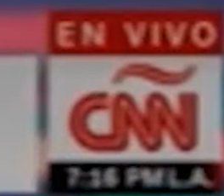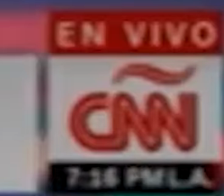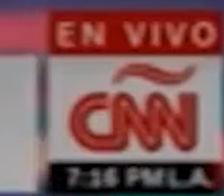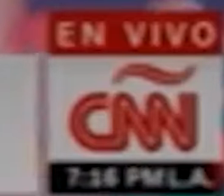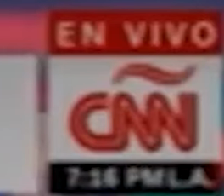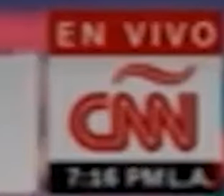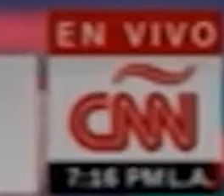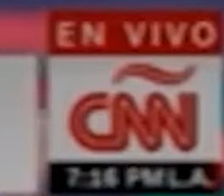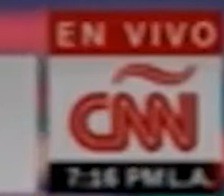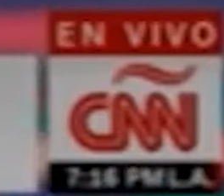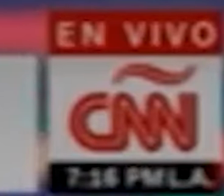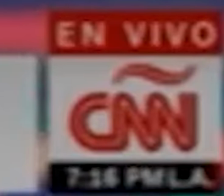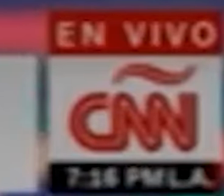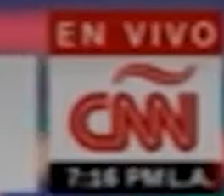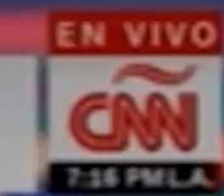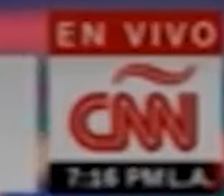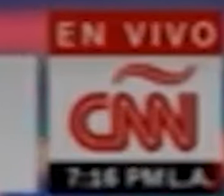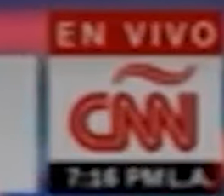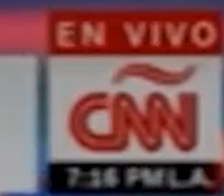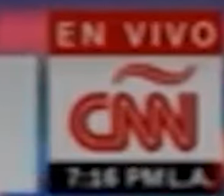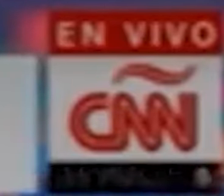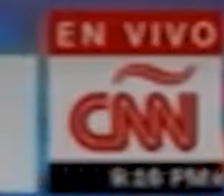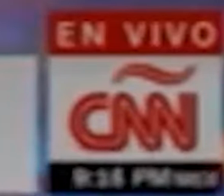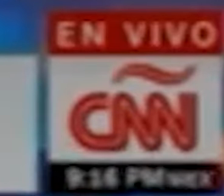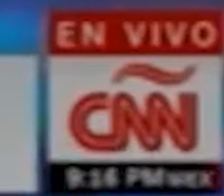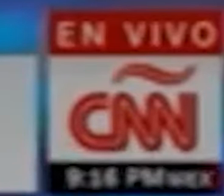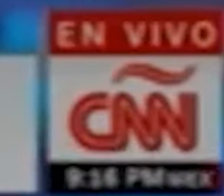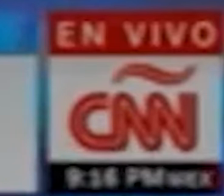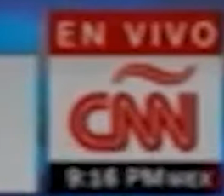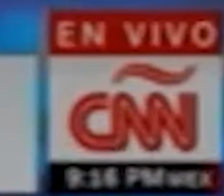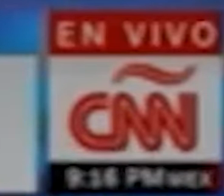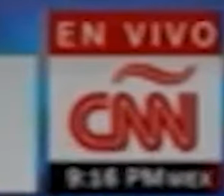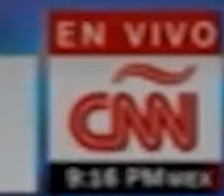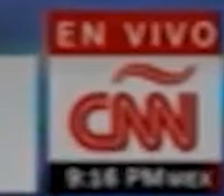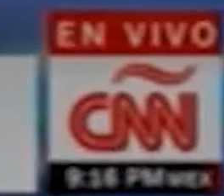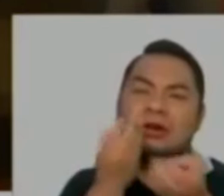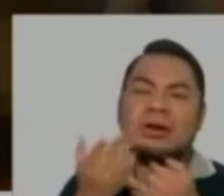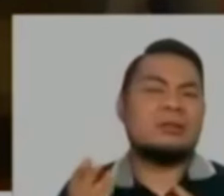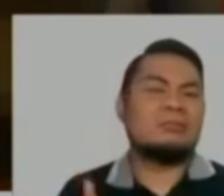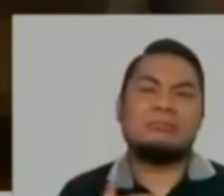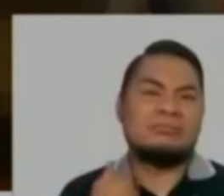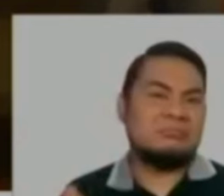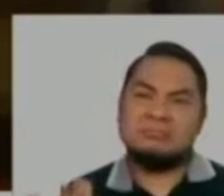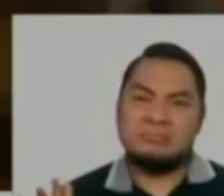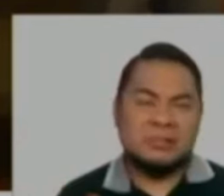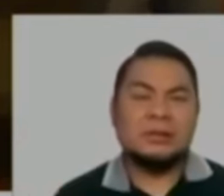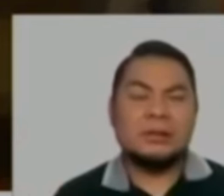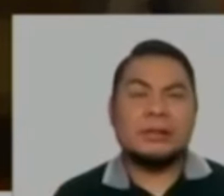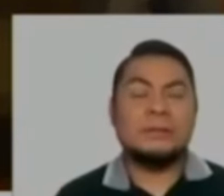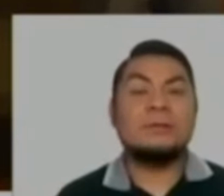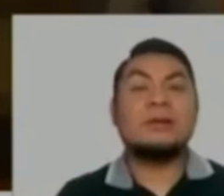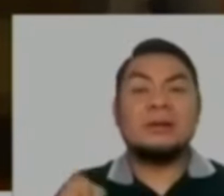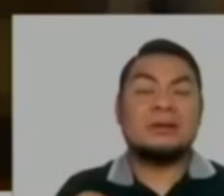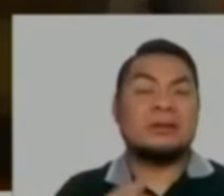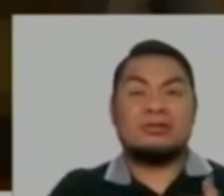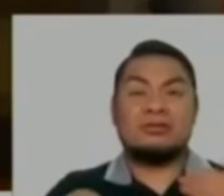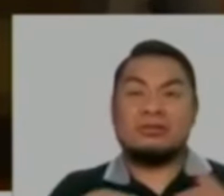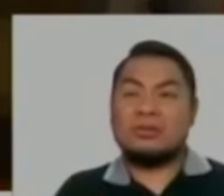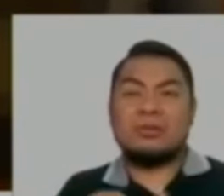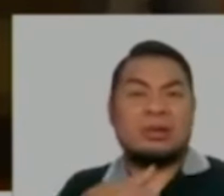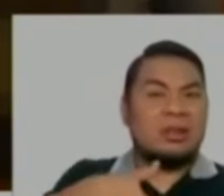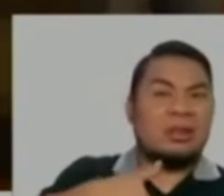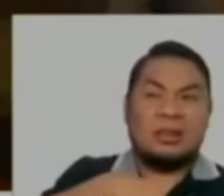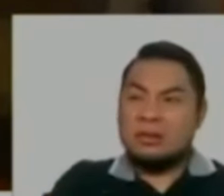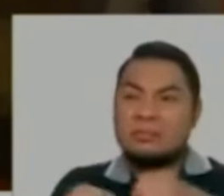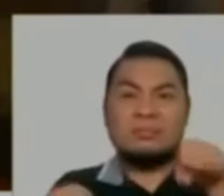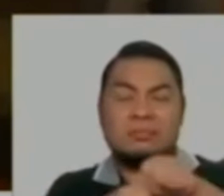demuestre que de todo lo que se le señala y se le investiga, no es culpable. En este afán desestabilizador,